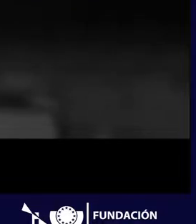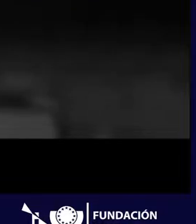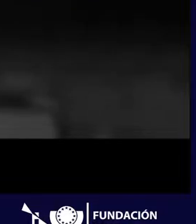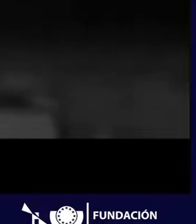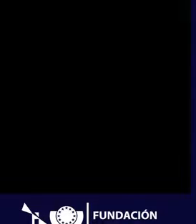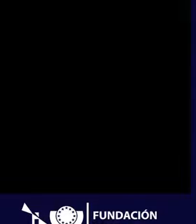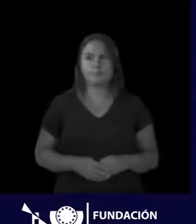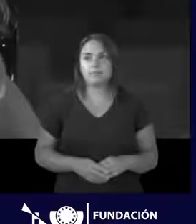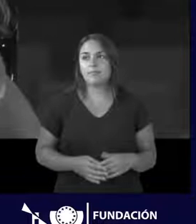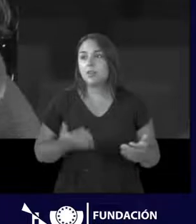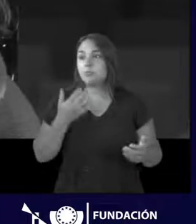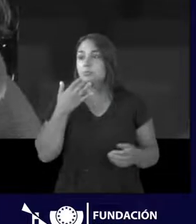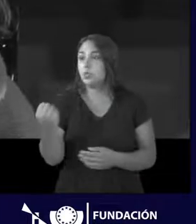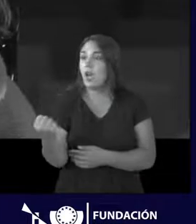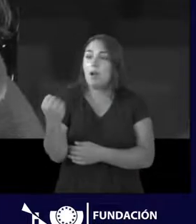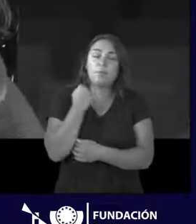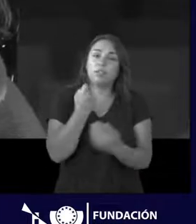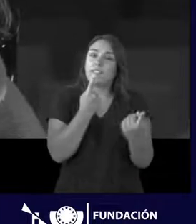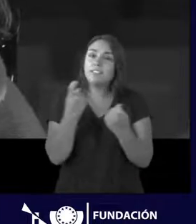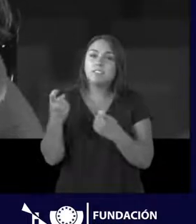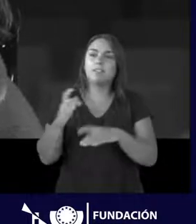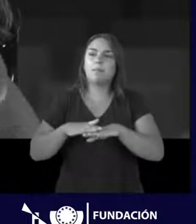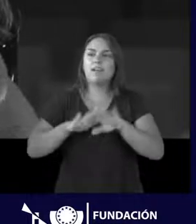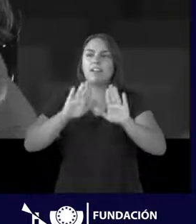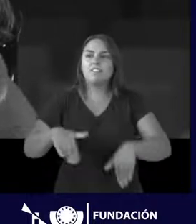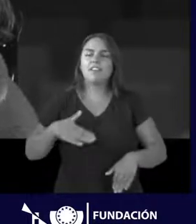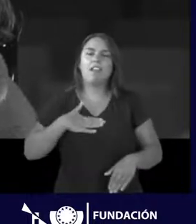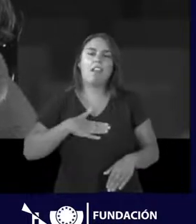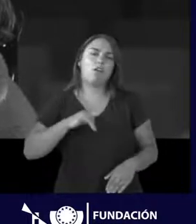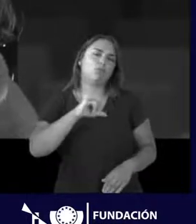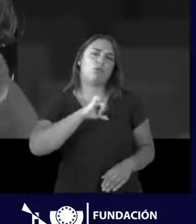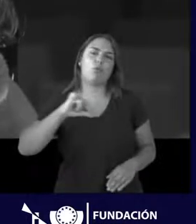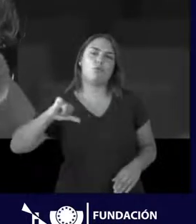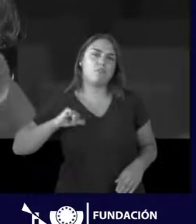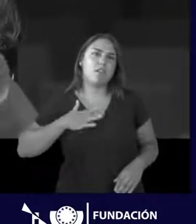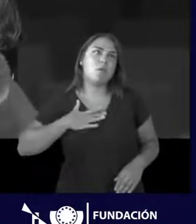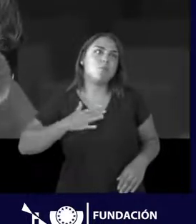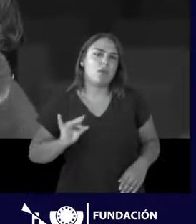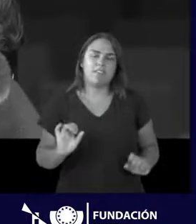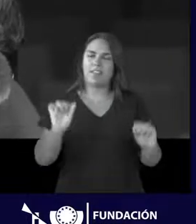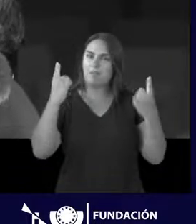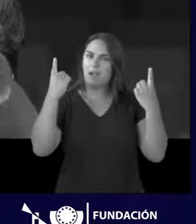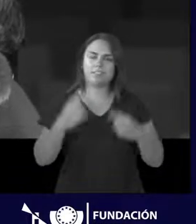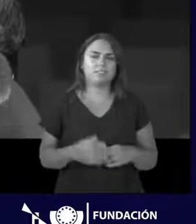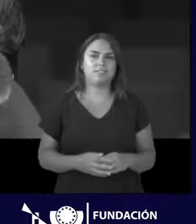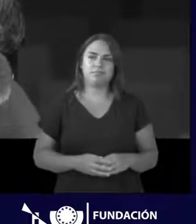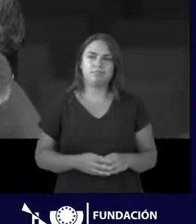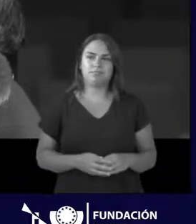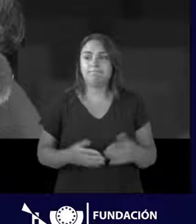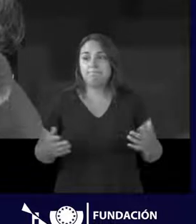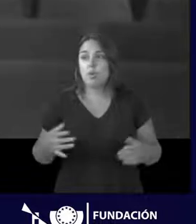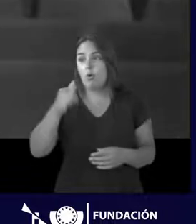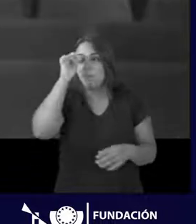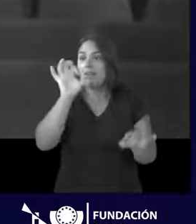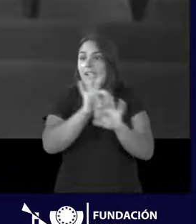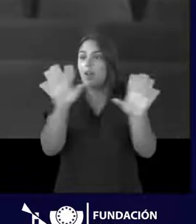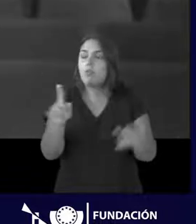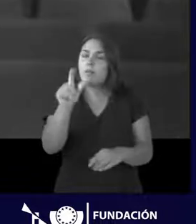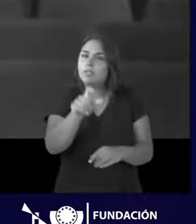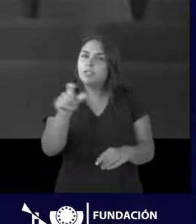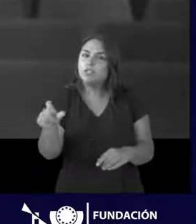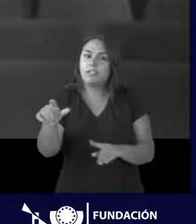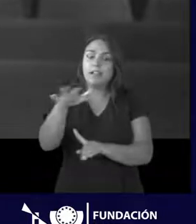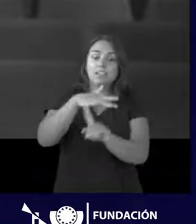personas pueden tener el apoyo necesario para la mayor posible una